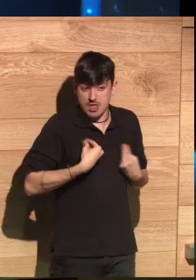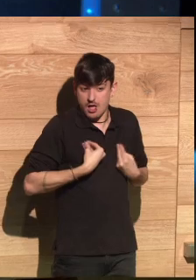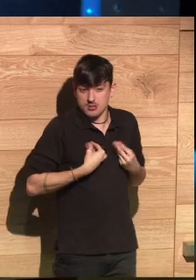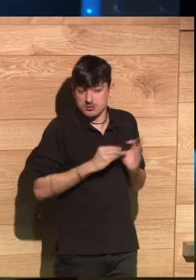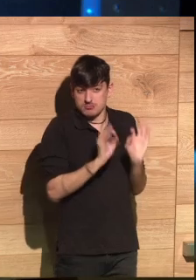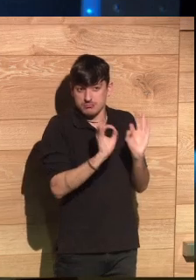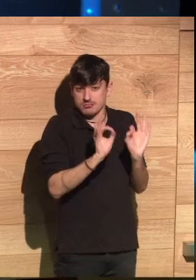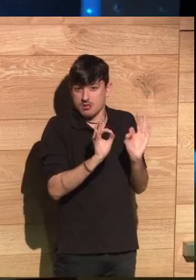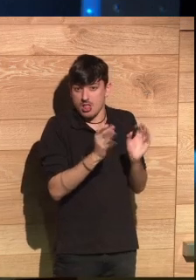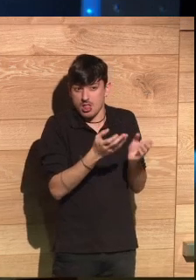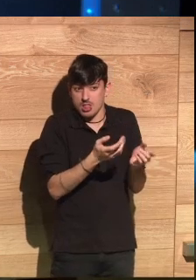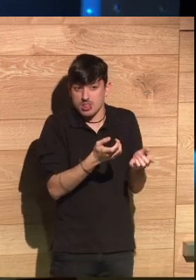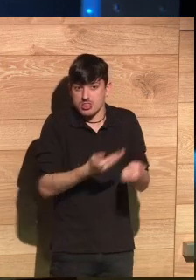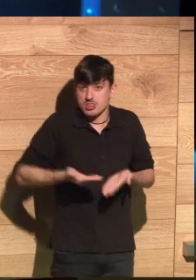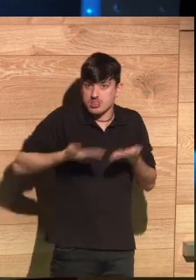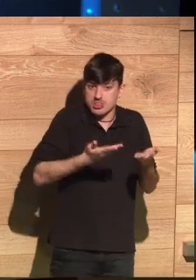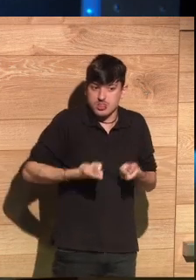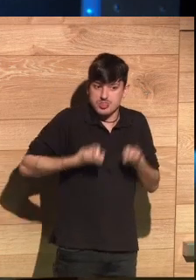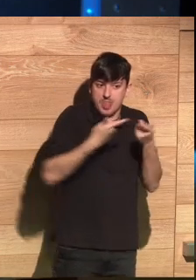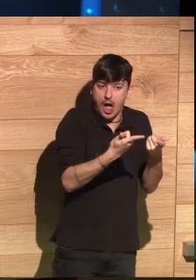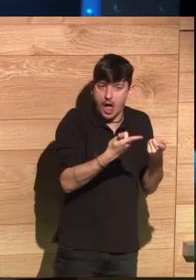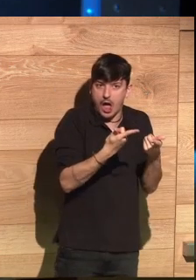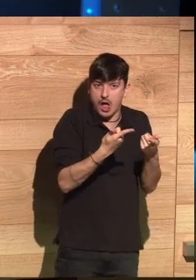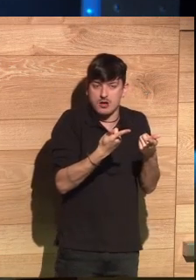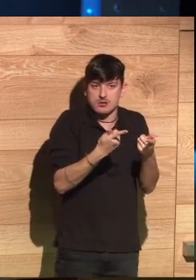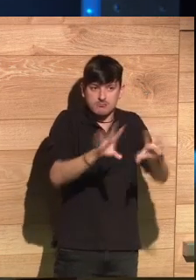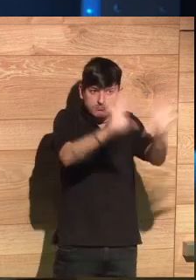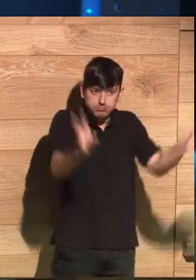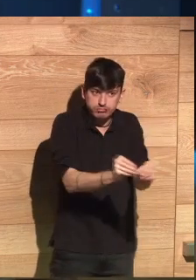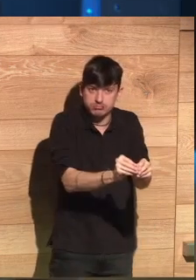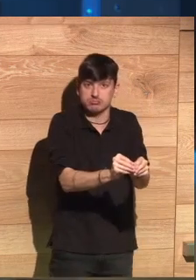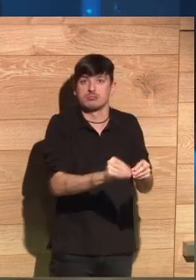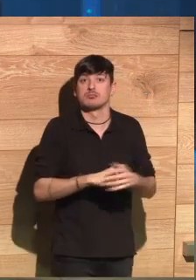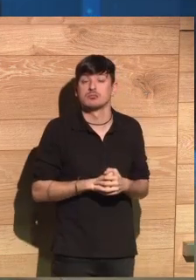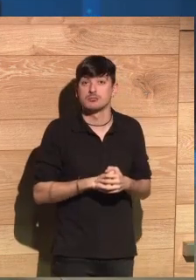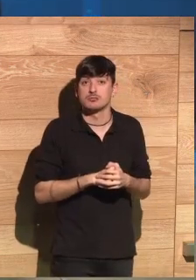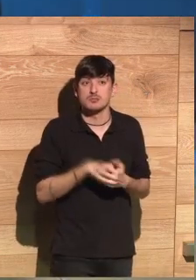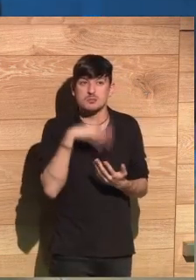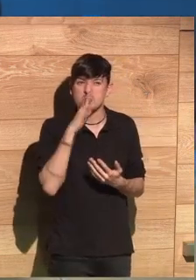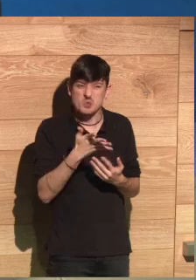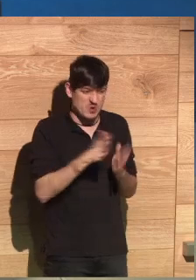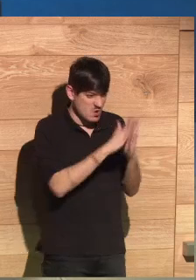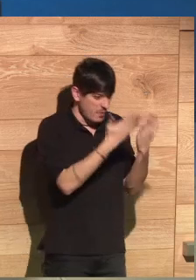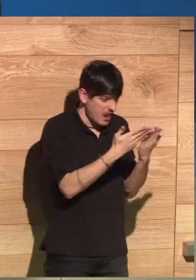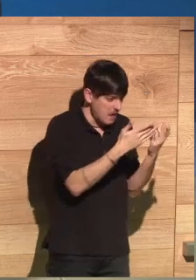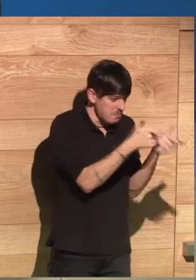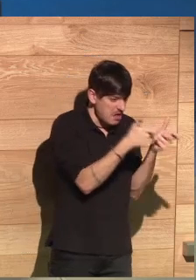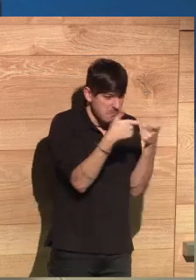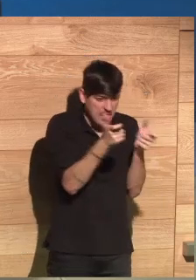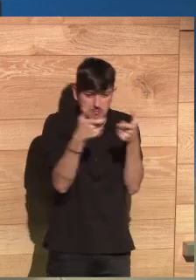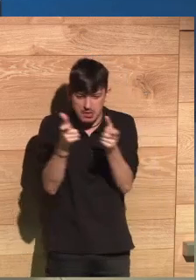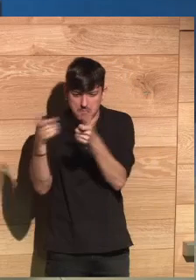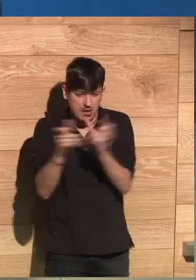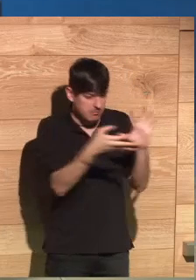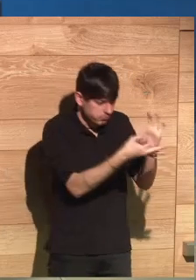van ofreciendo un mosaico, ¿no? ¿Por qué esta opción por la novela fragmentaria, por ir entrelazando esos